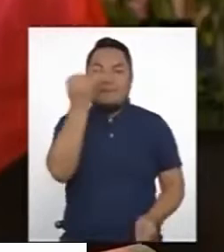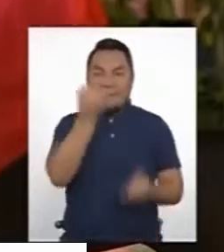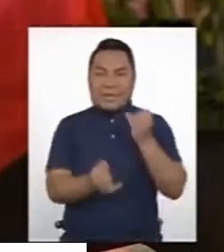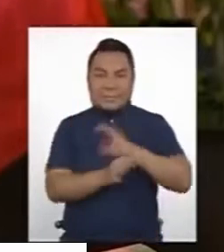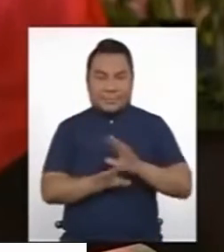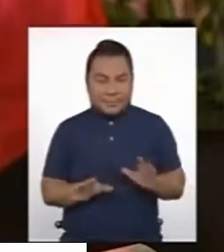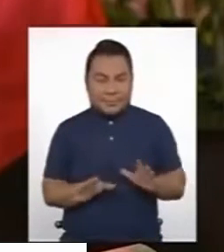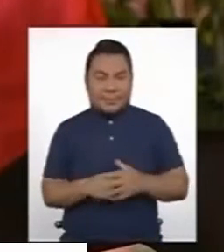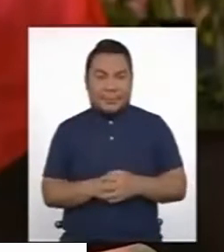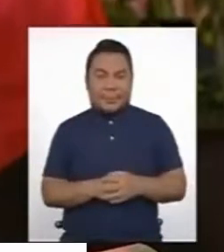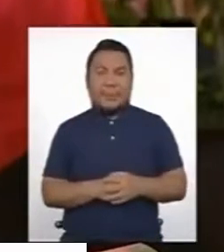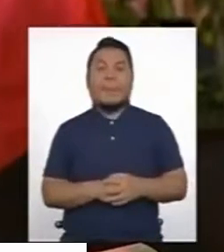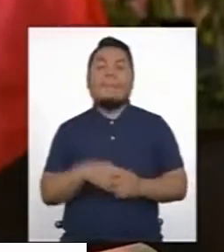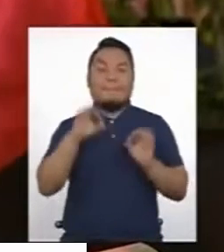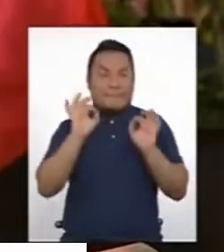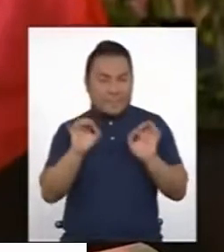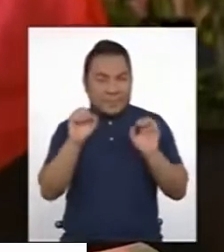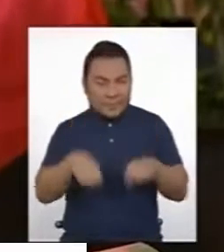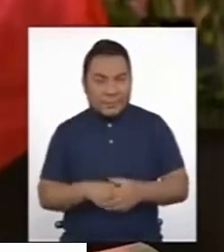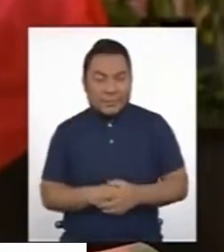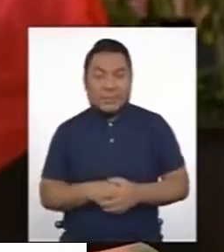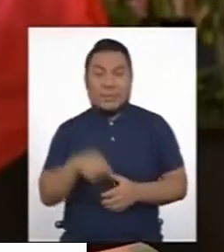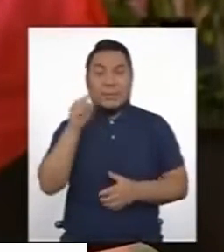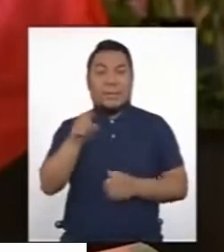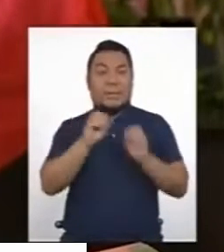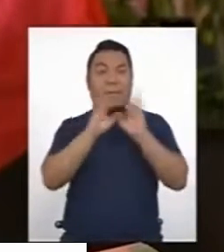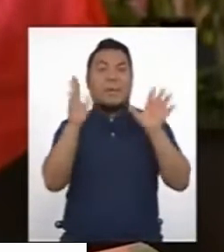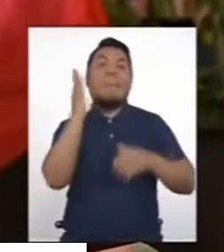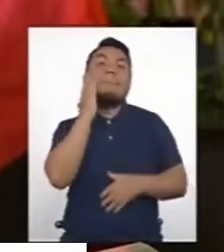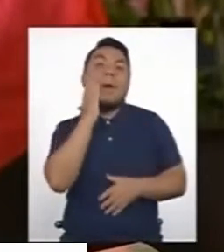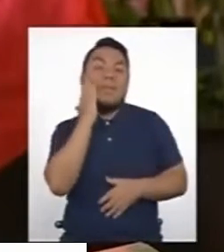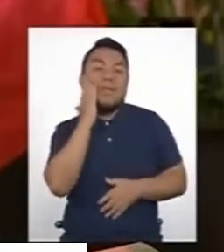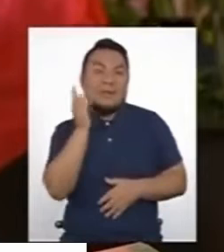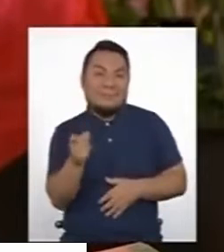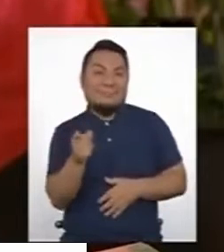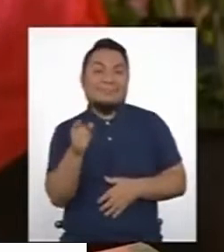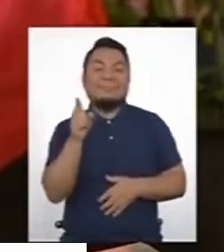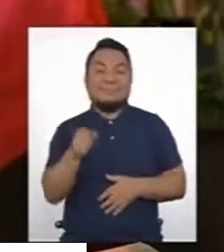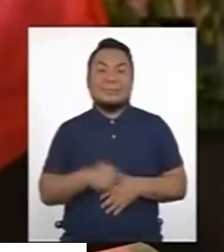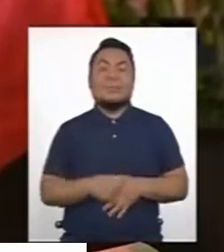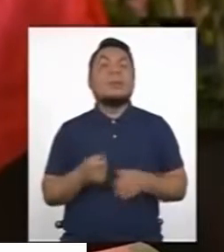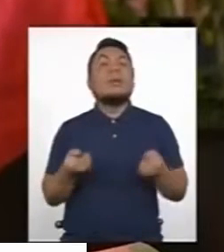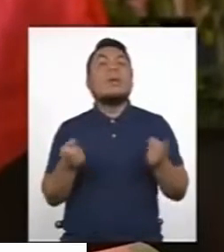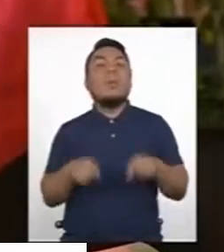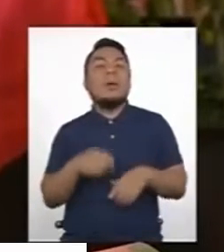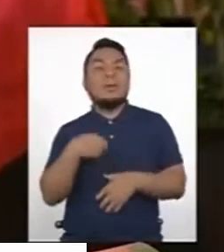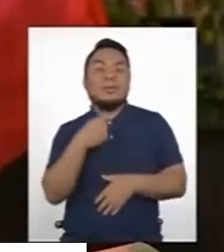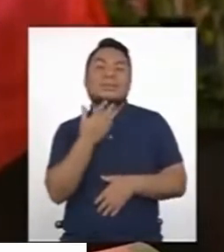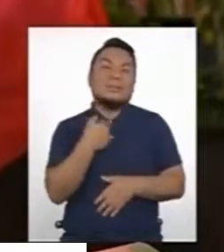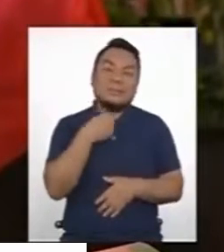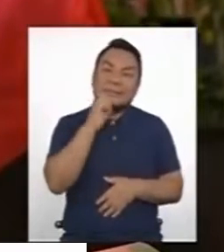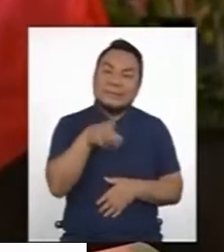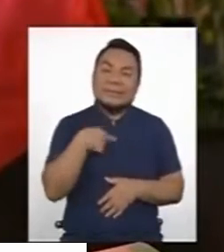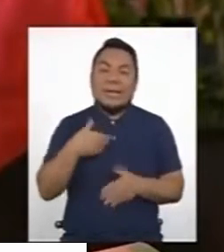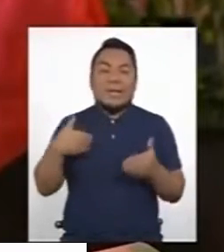10 de mayo, que precisamente es el Día de la Madre. y cuánto quisiéramos estar cerca a la